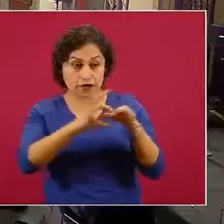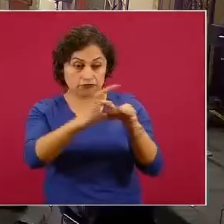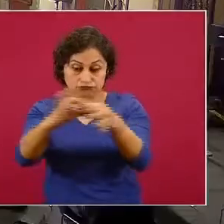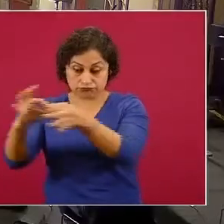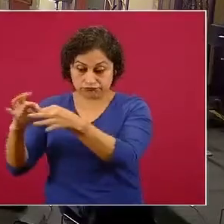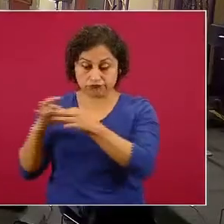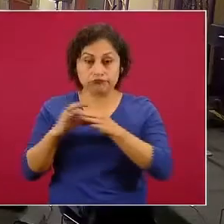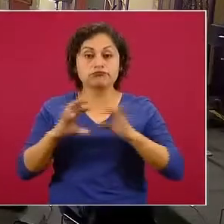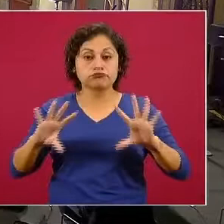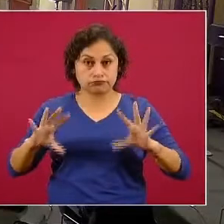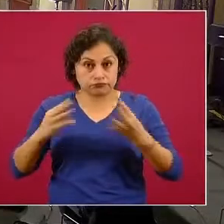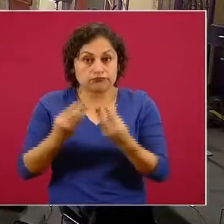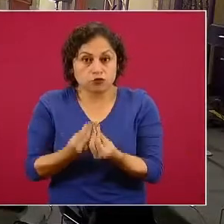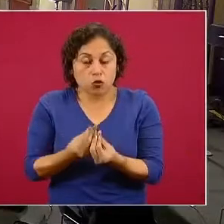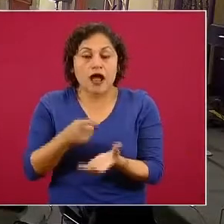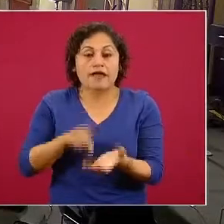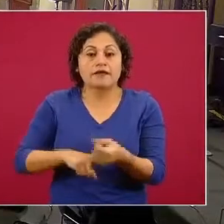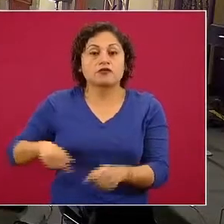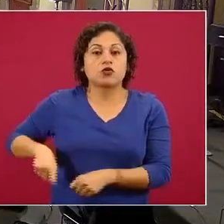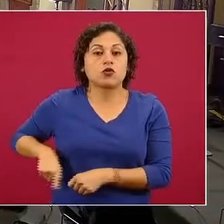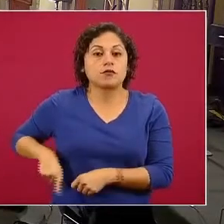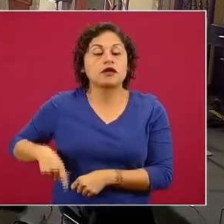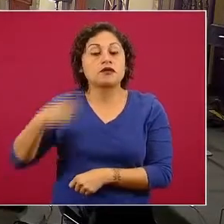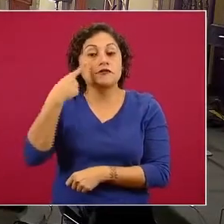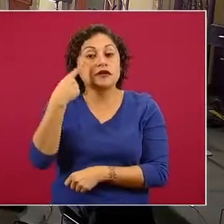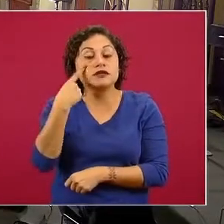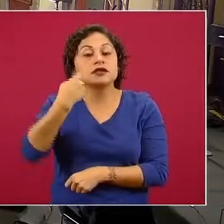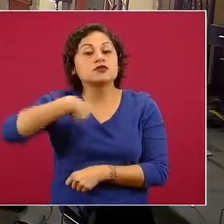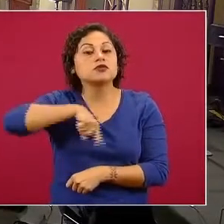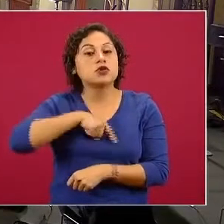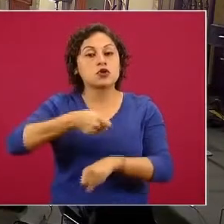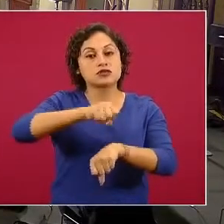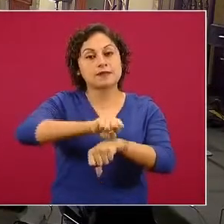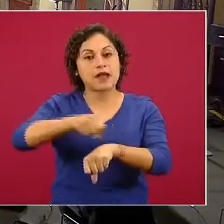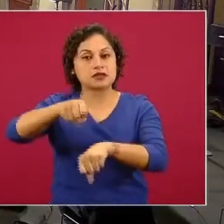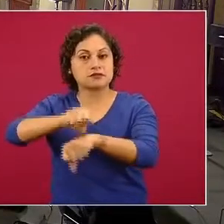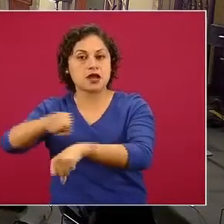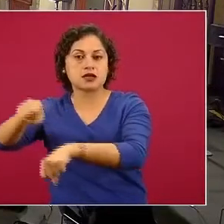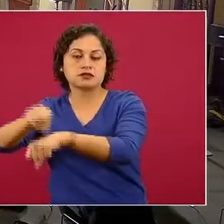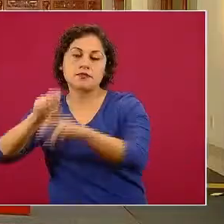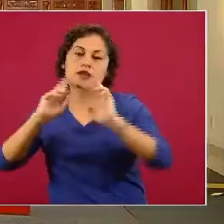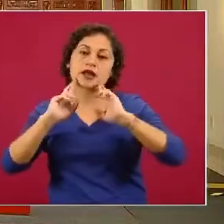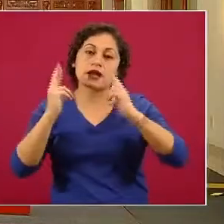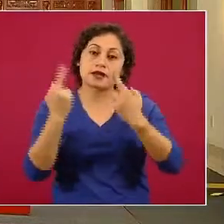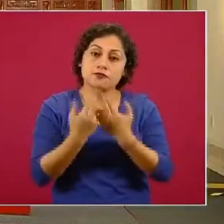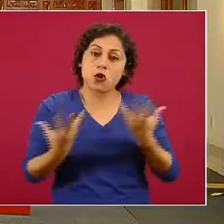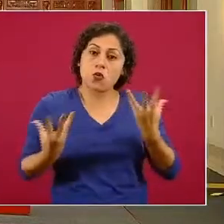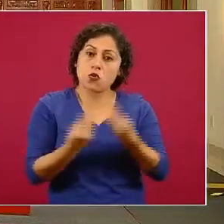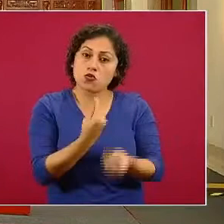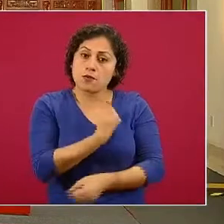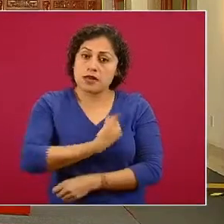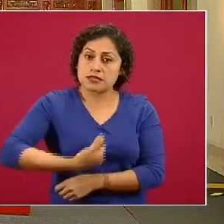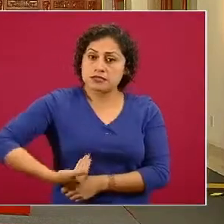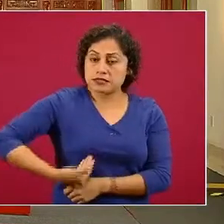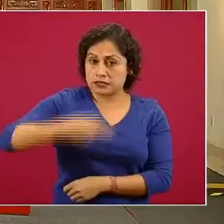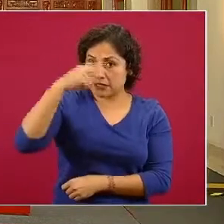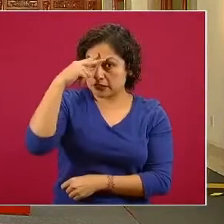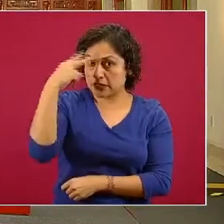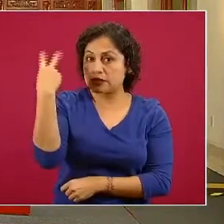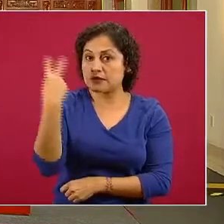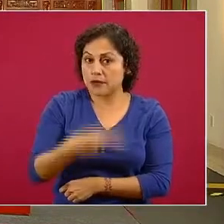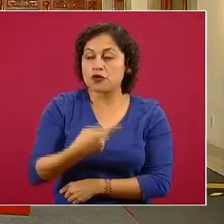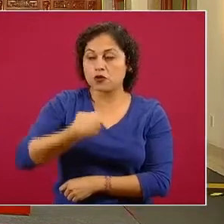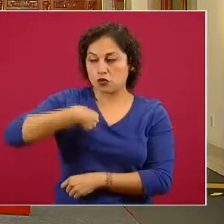Todas las semanas tenemos una reunión sobre COVID con el presidente de la República y ahí participamos no solamente quienes trabajamos en el